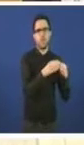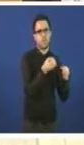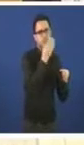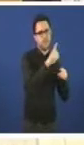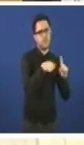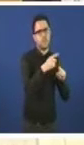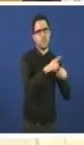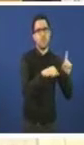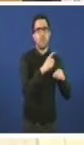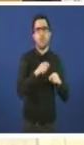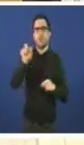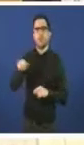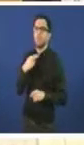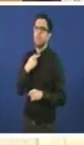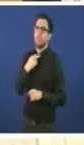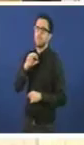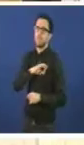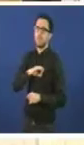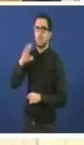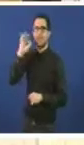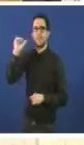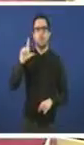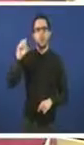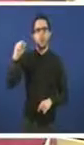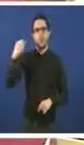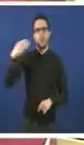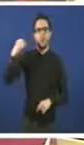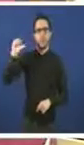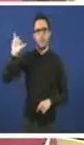proposición de ley tenga palabra o señor se analice y beirán